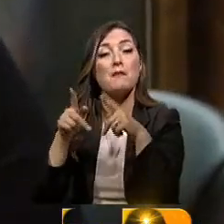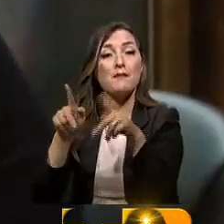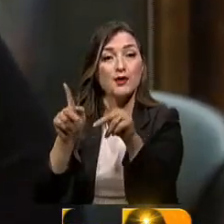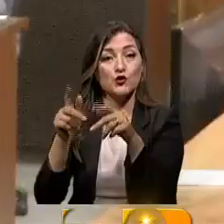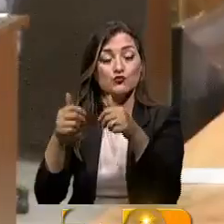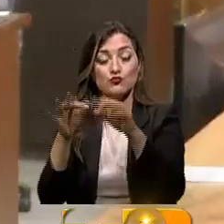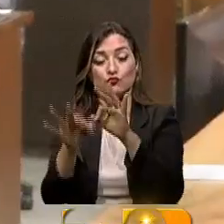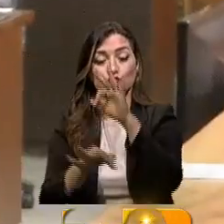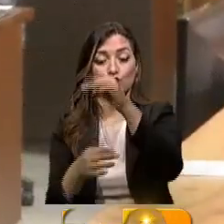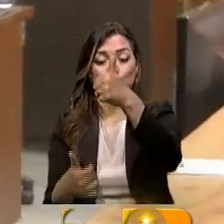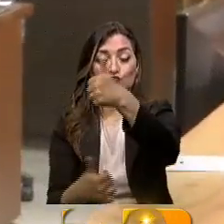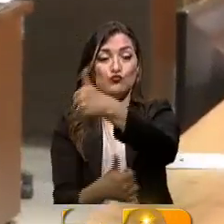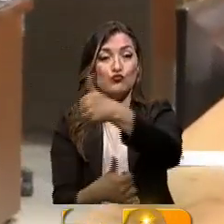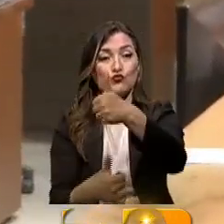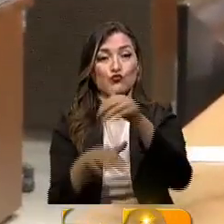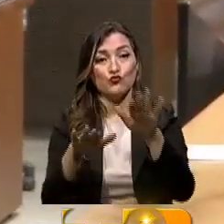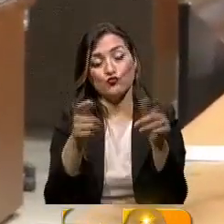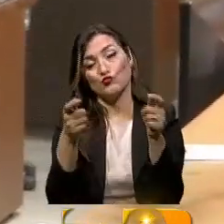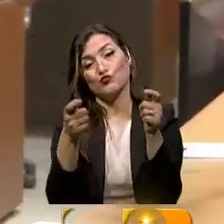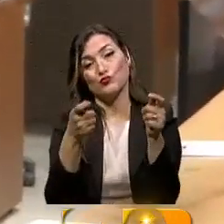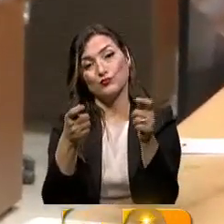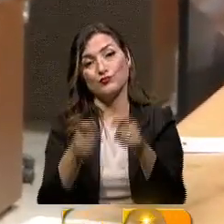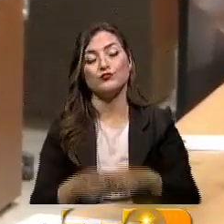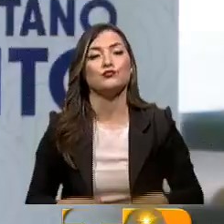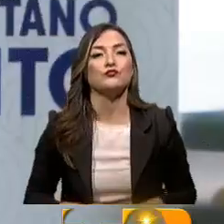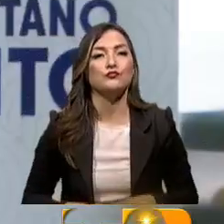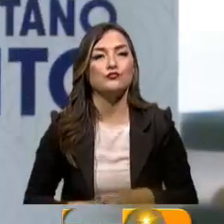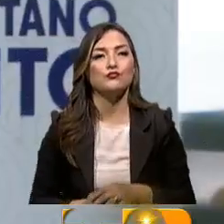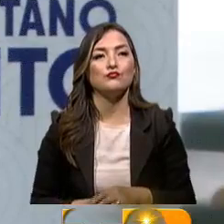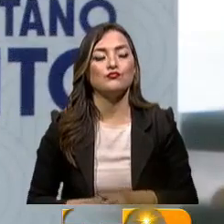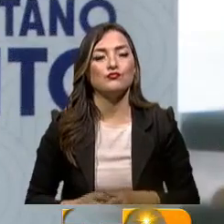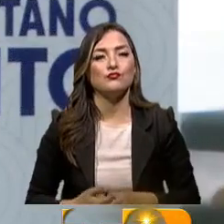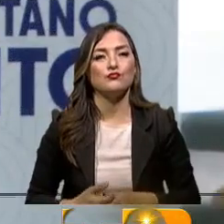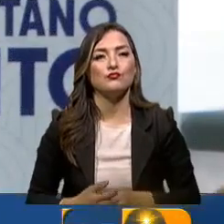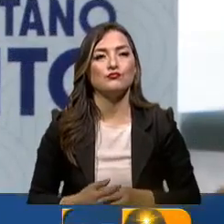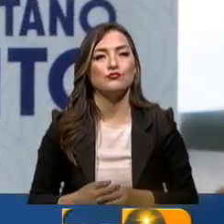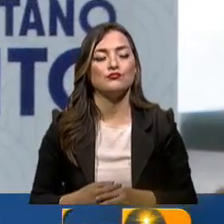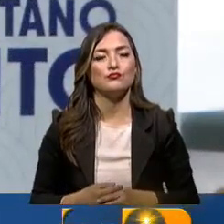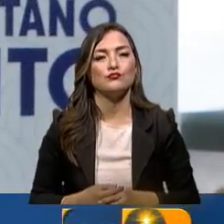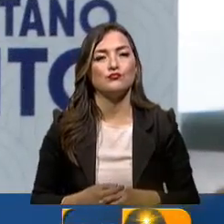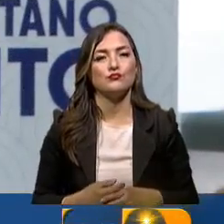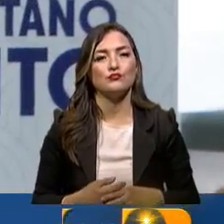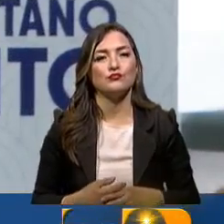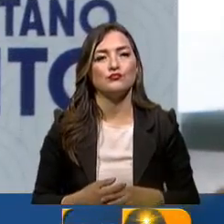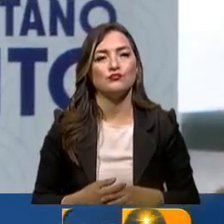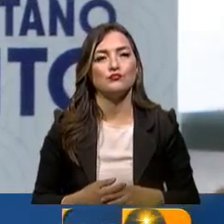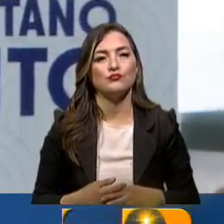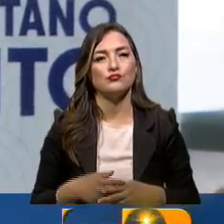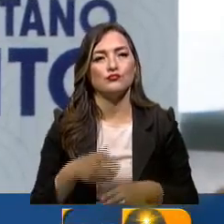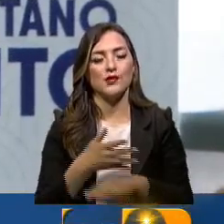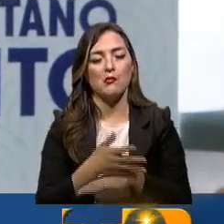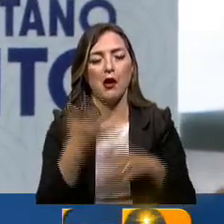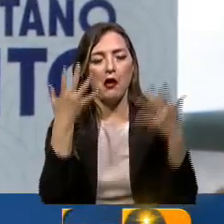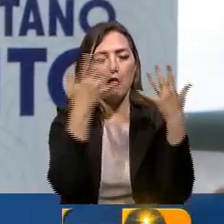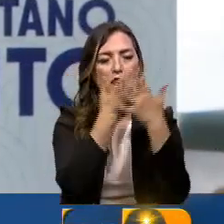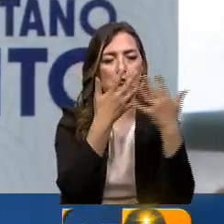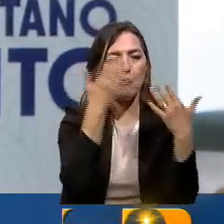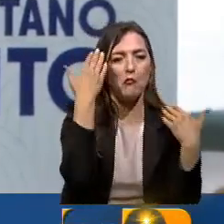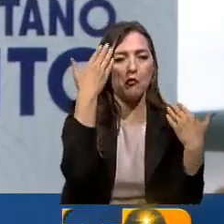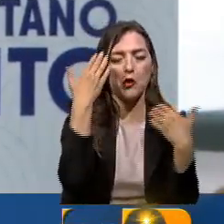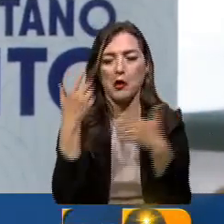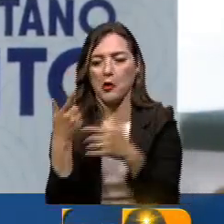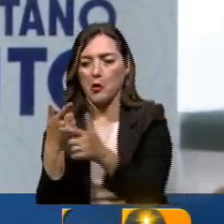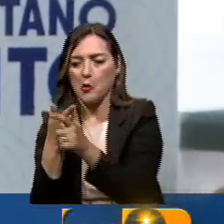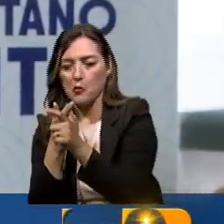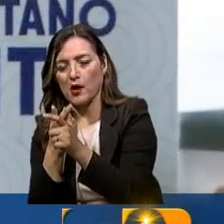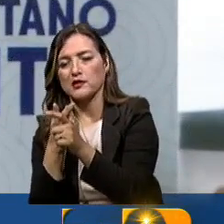sus alternos son quienes quedarán al frente de las concejalías. Después podemos confundir lo político con lo